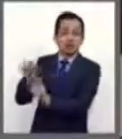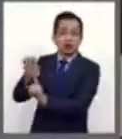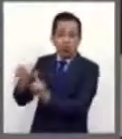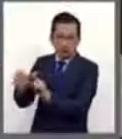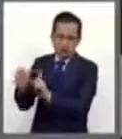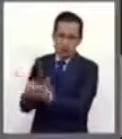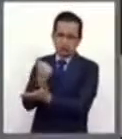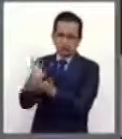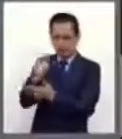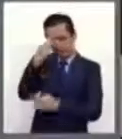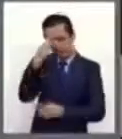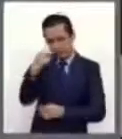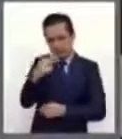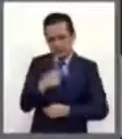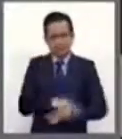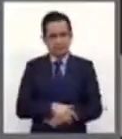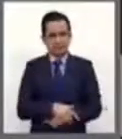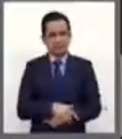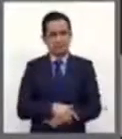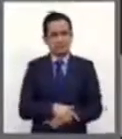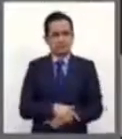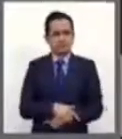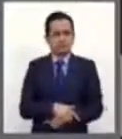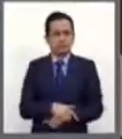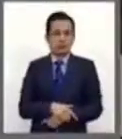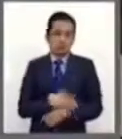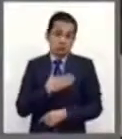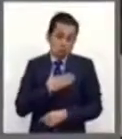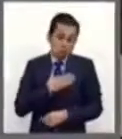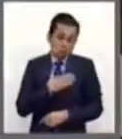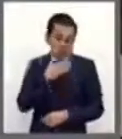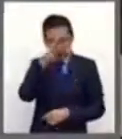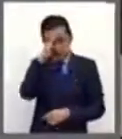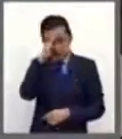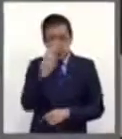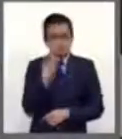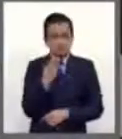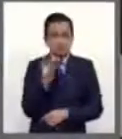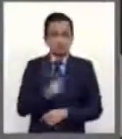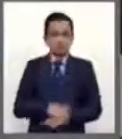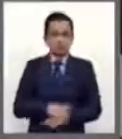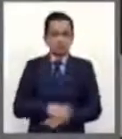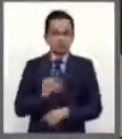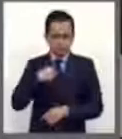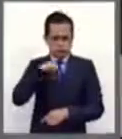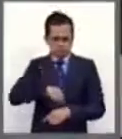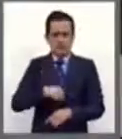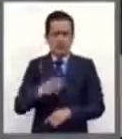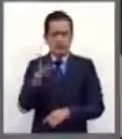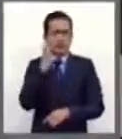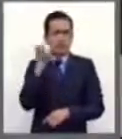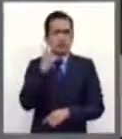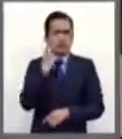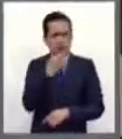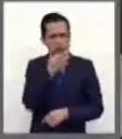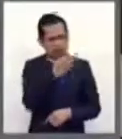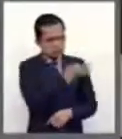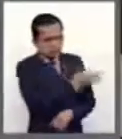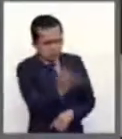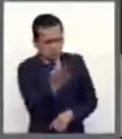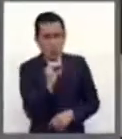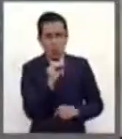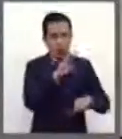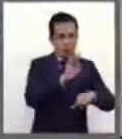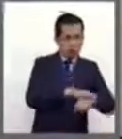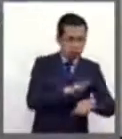parece muy importante que las cosas que emite esta soberanía sean